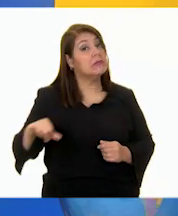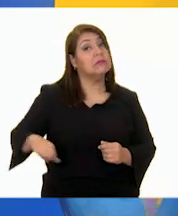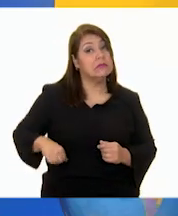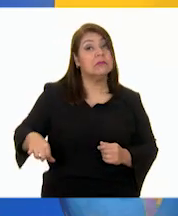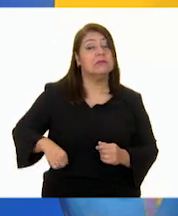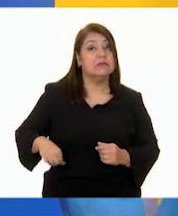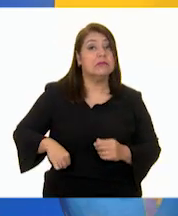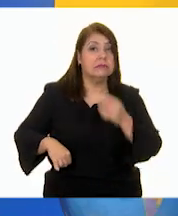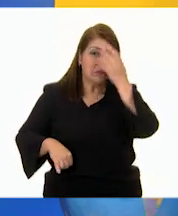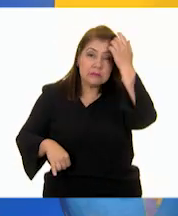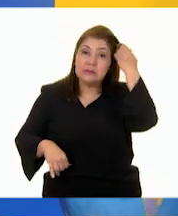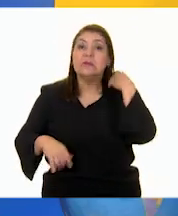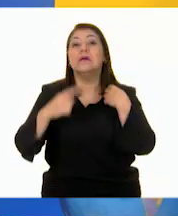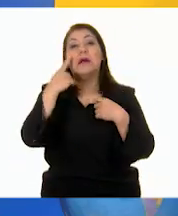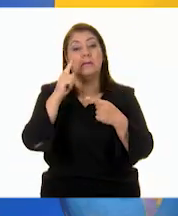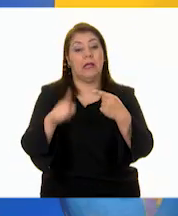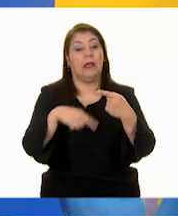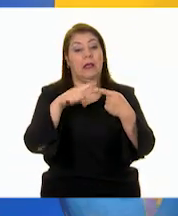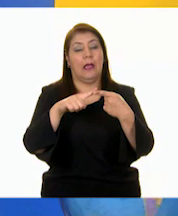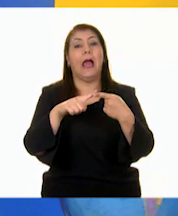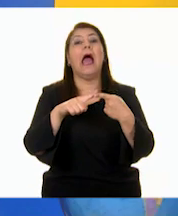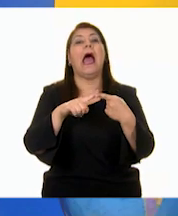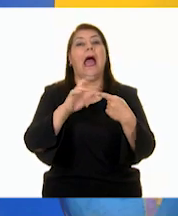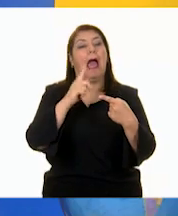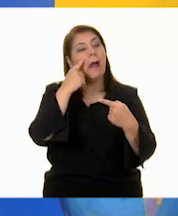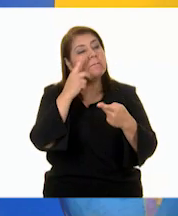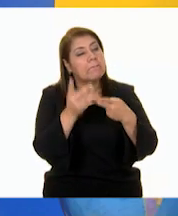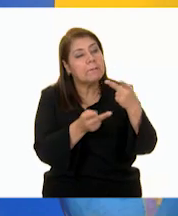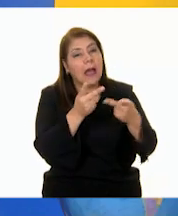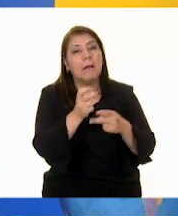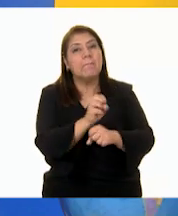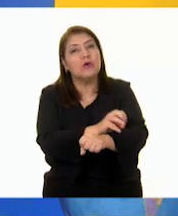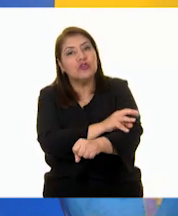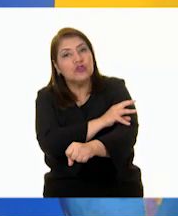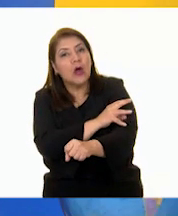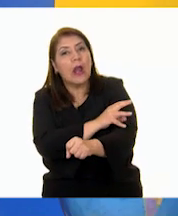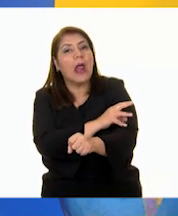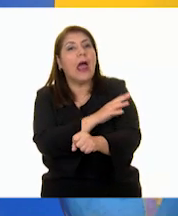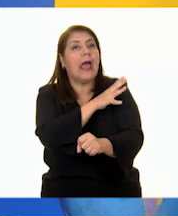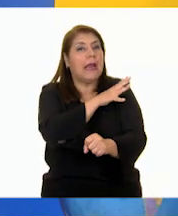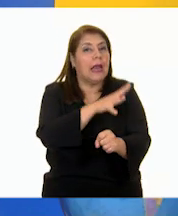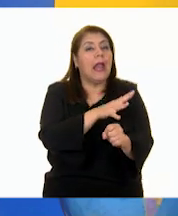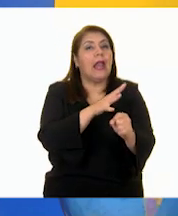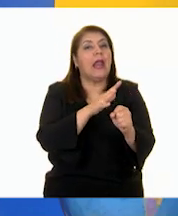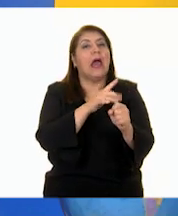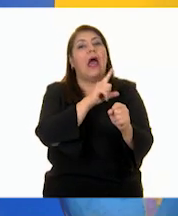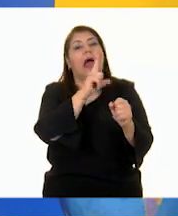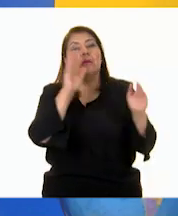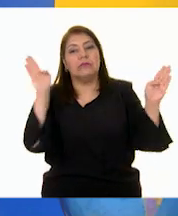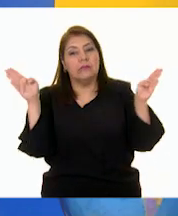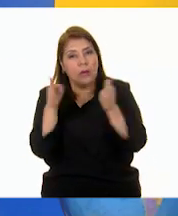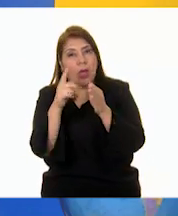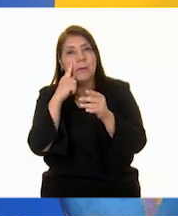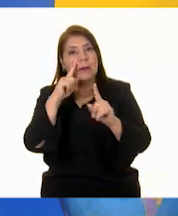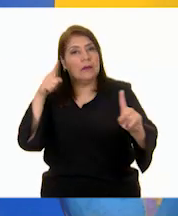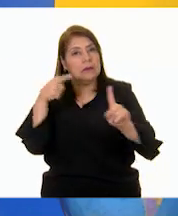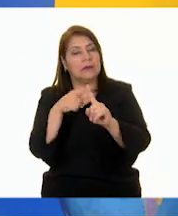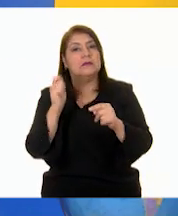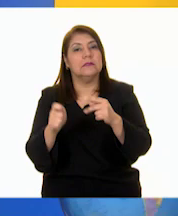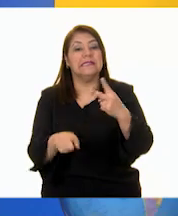la primera pregunta indagaron sobre las emociones de lo general a lo particular, y en esta priorizaron conocer